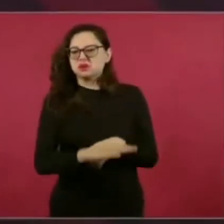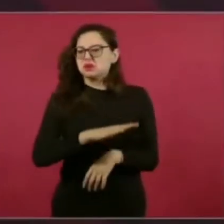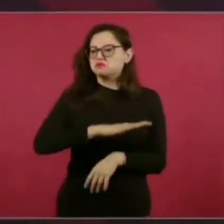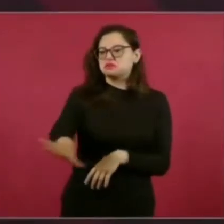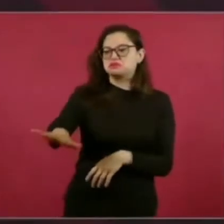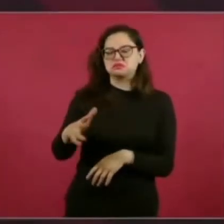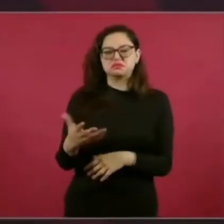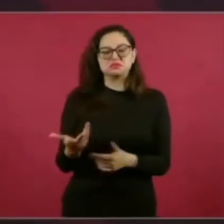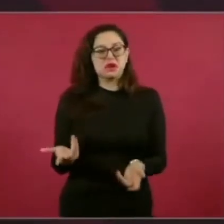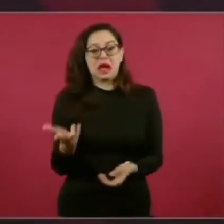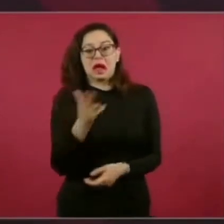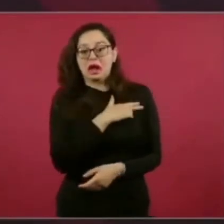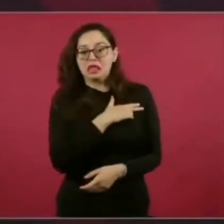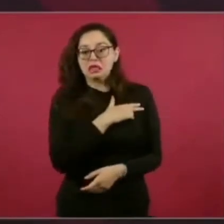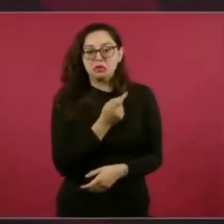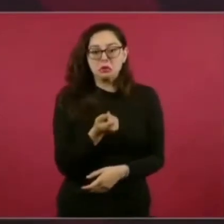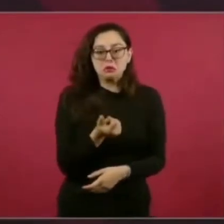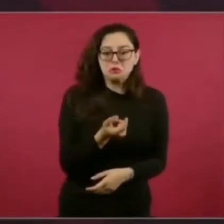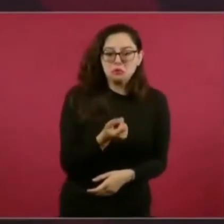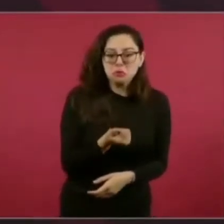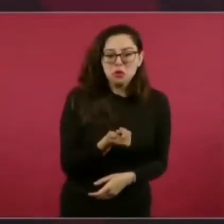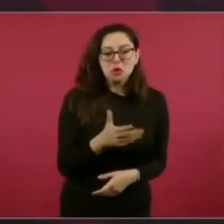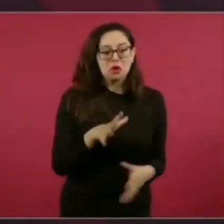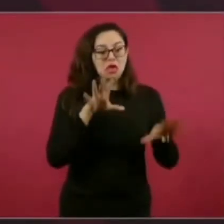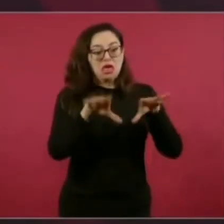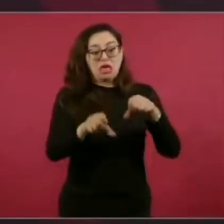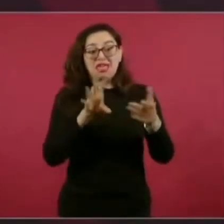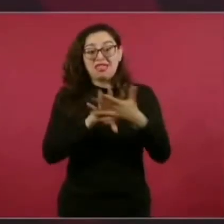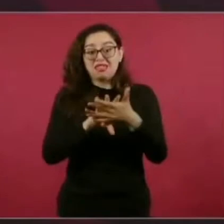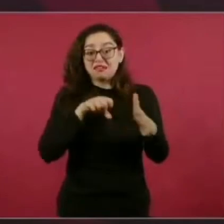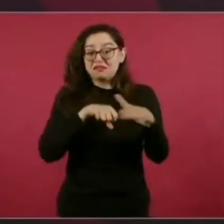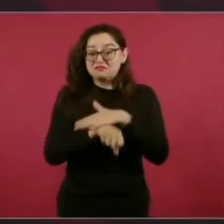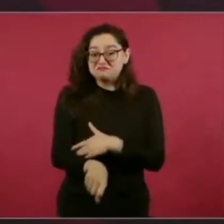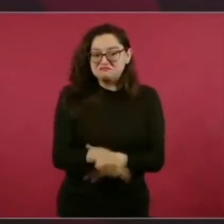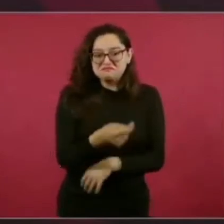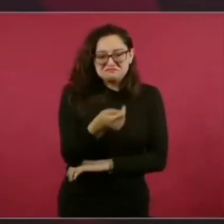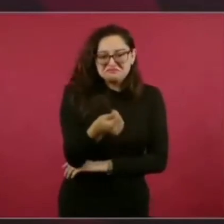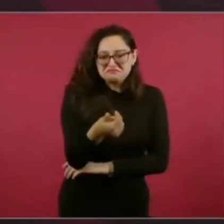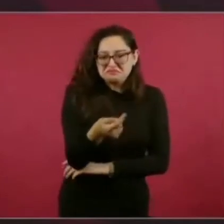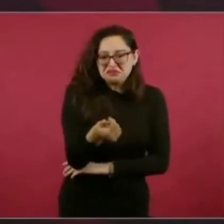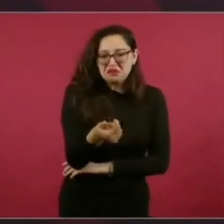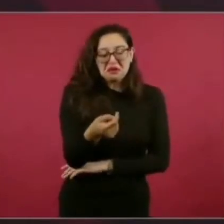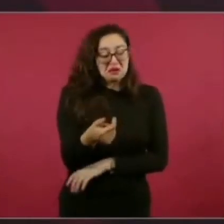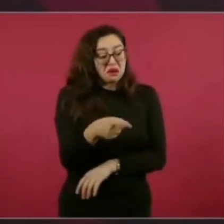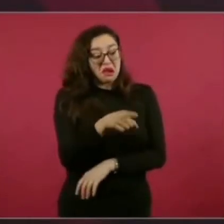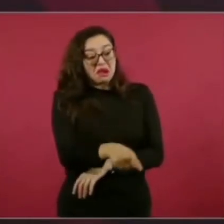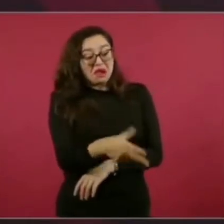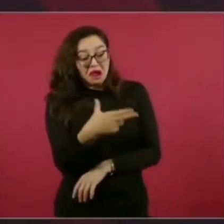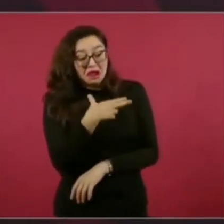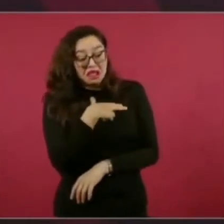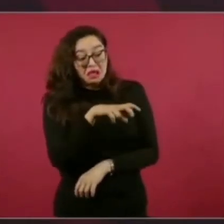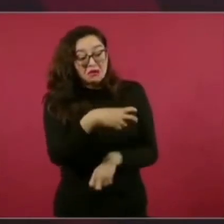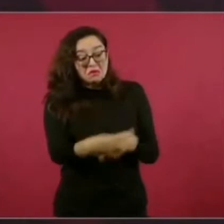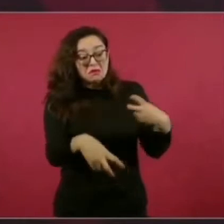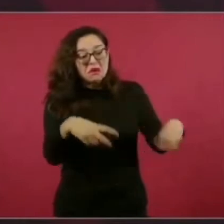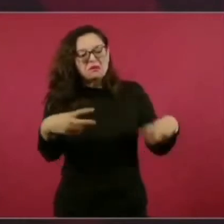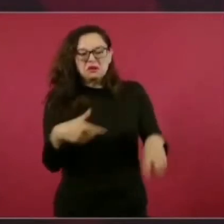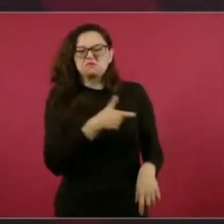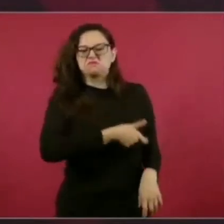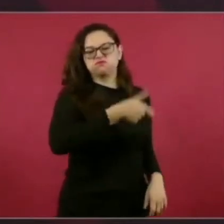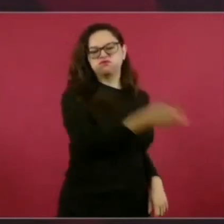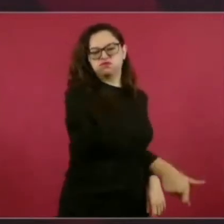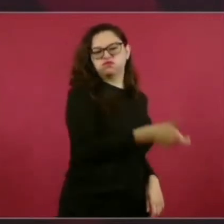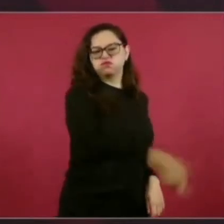detenidos, porque remataban a los heridos. Era mátalos en caliente.